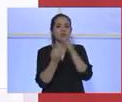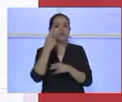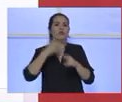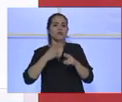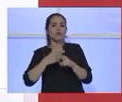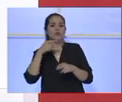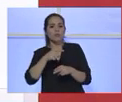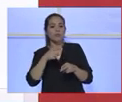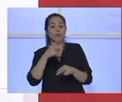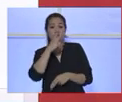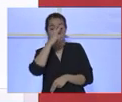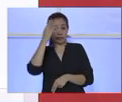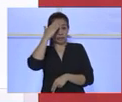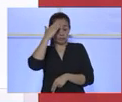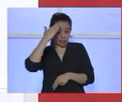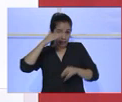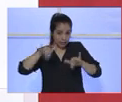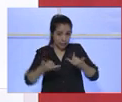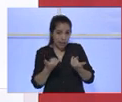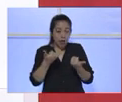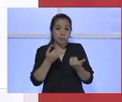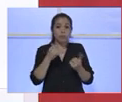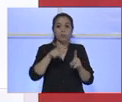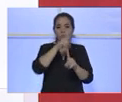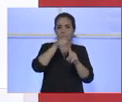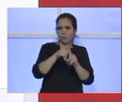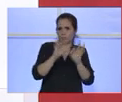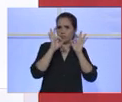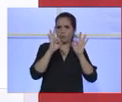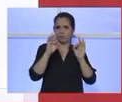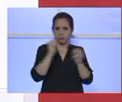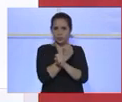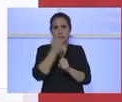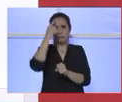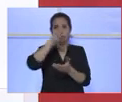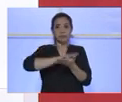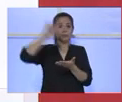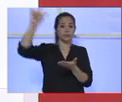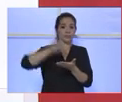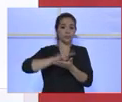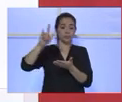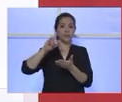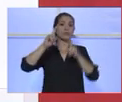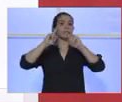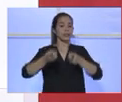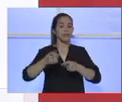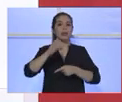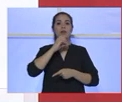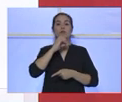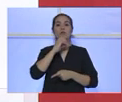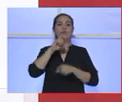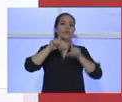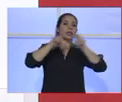creemos incluso es un gran desafío también para la aviación nacional y para también va a mover un poco el mercado